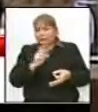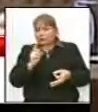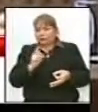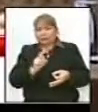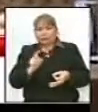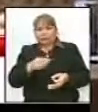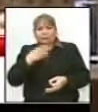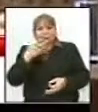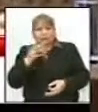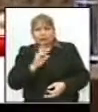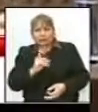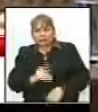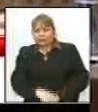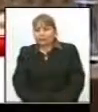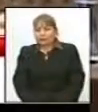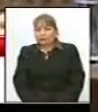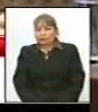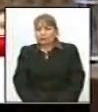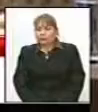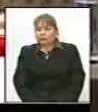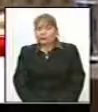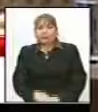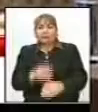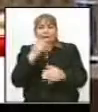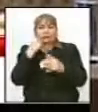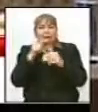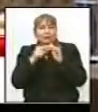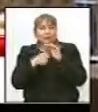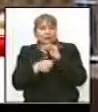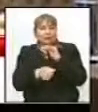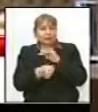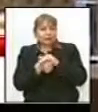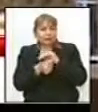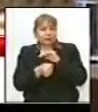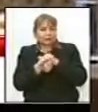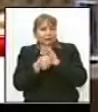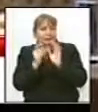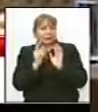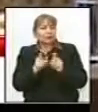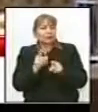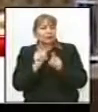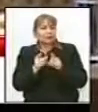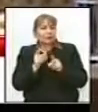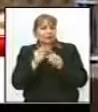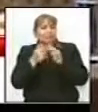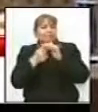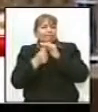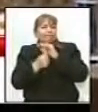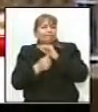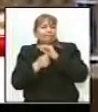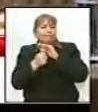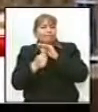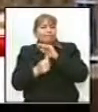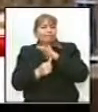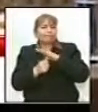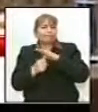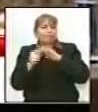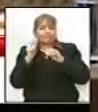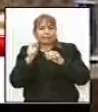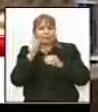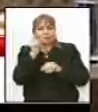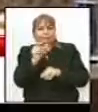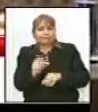un lapsus mentis. Ahí se esconde algo interno dentro de esa